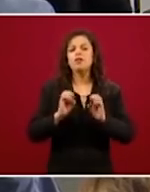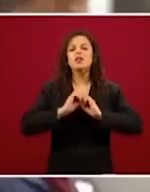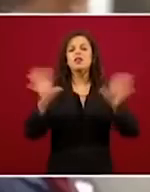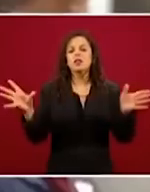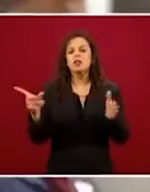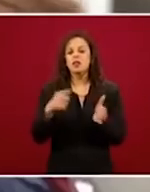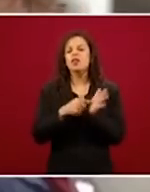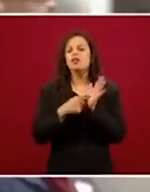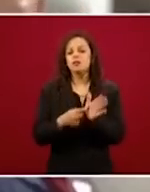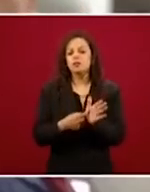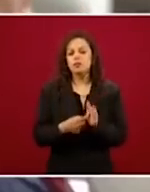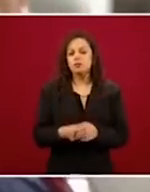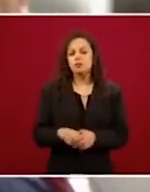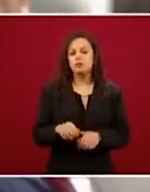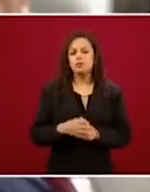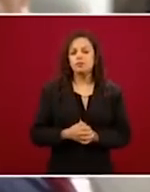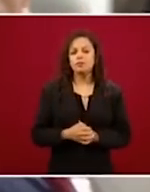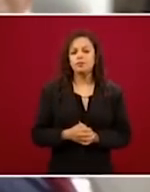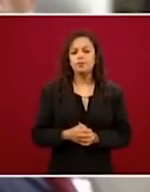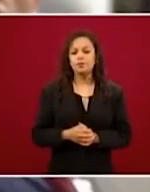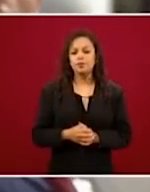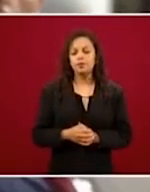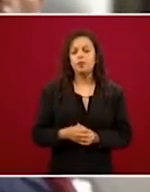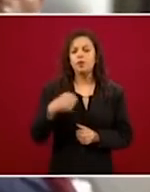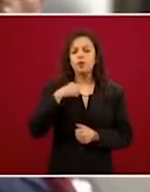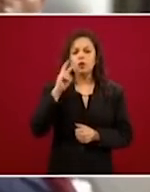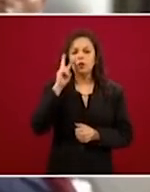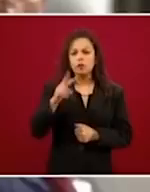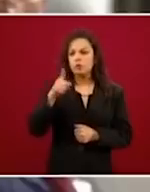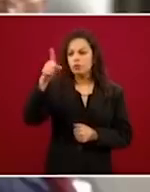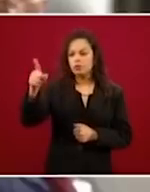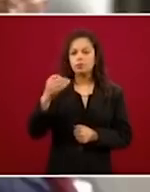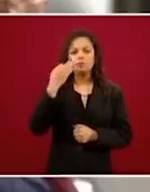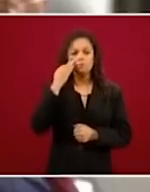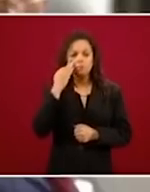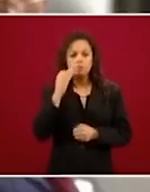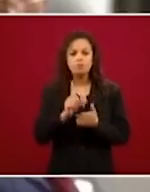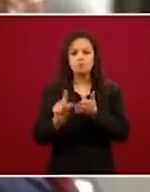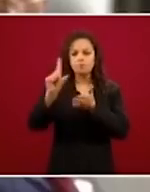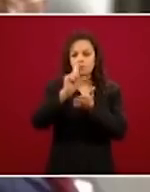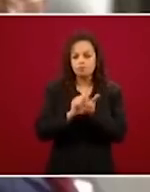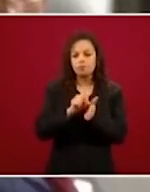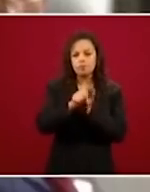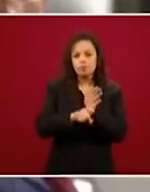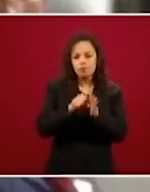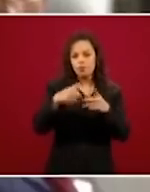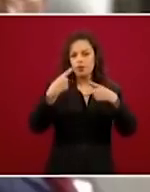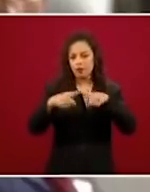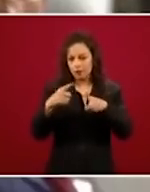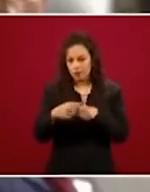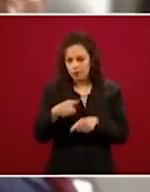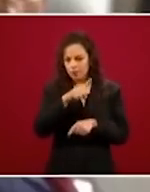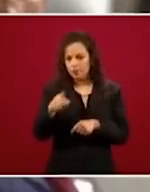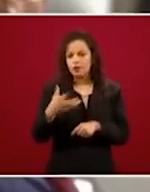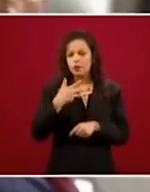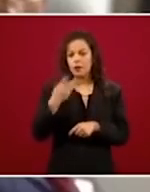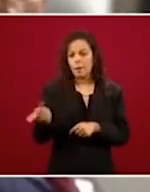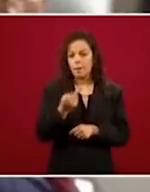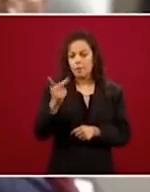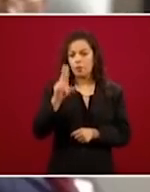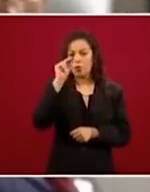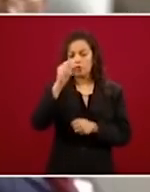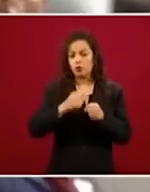varios puntos que me hicieron llegar a través de redes sociales y el primero es el señor román rojas garcía de 80 años